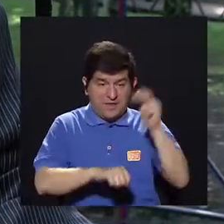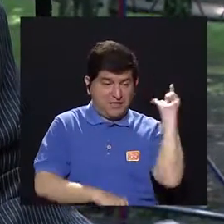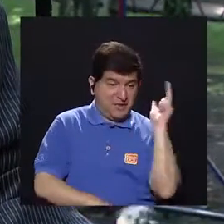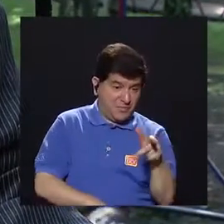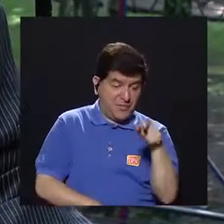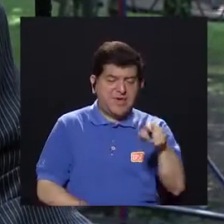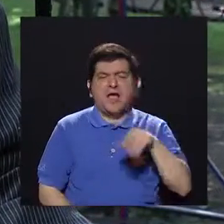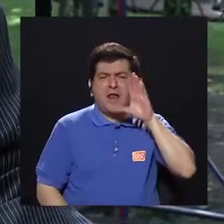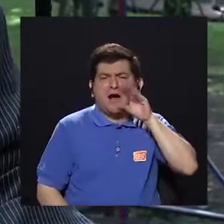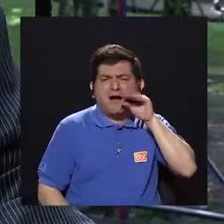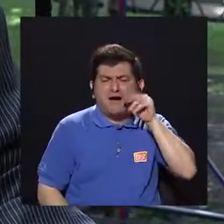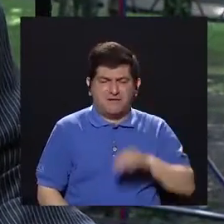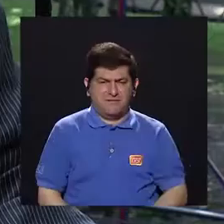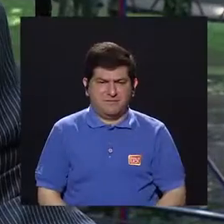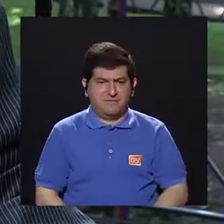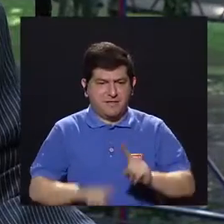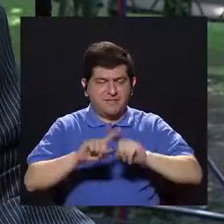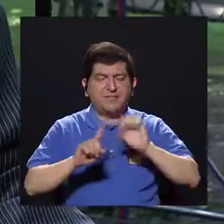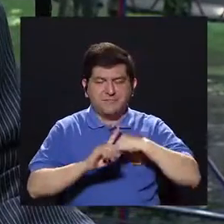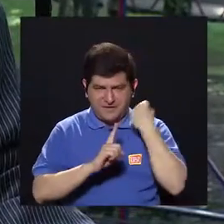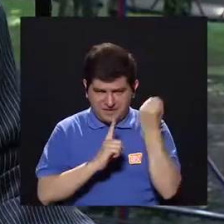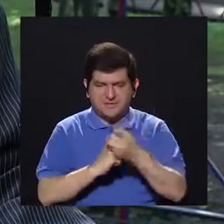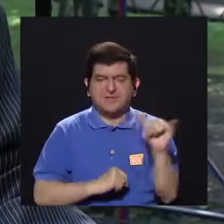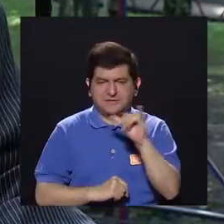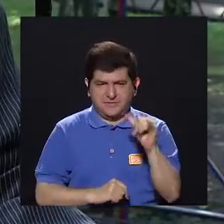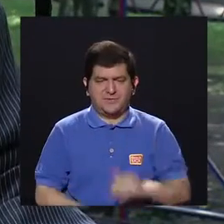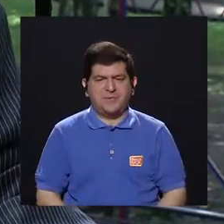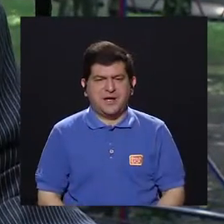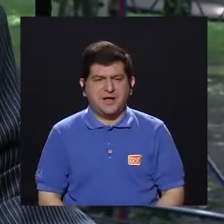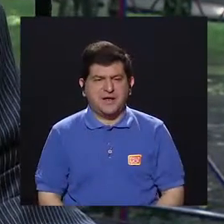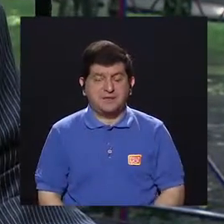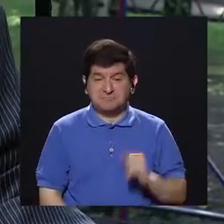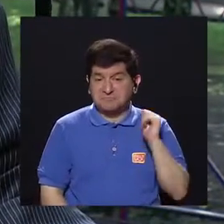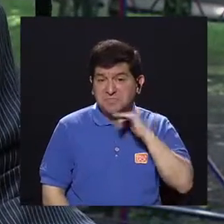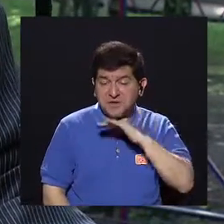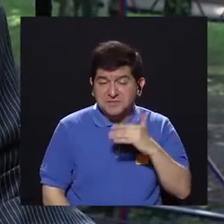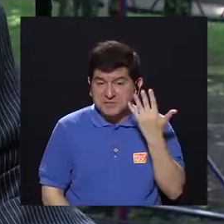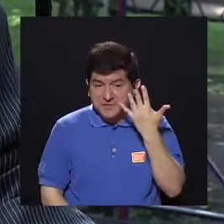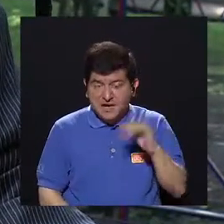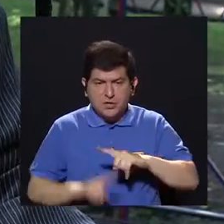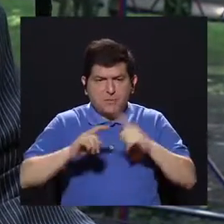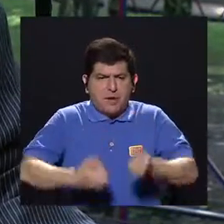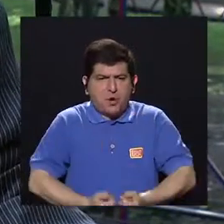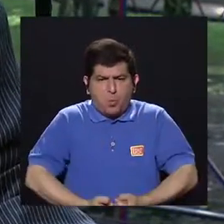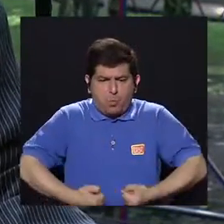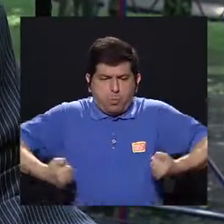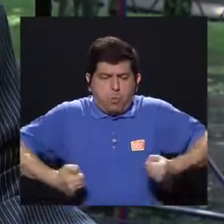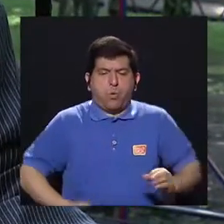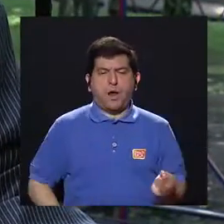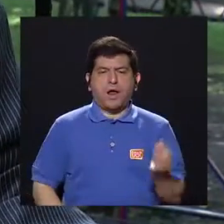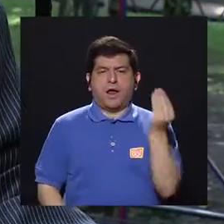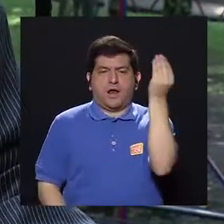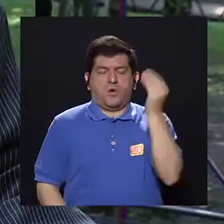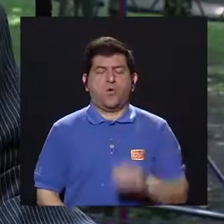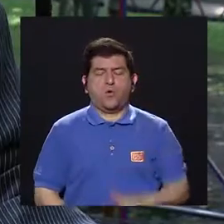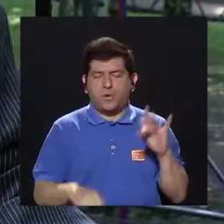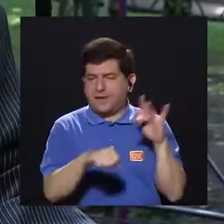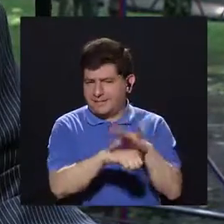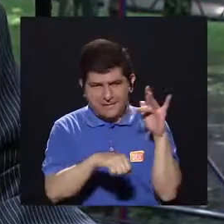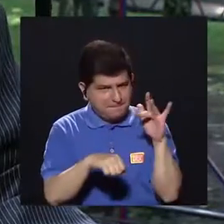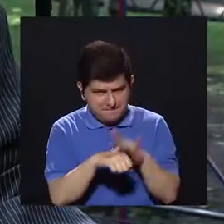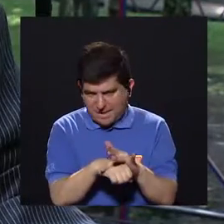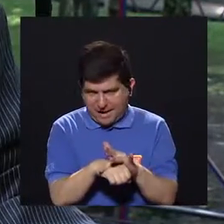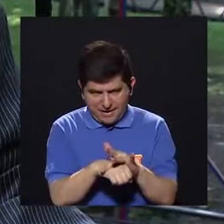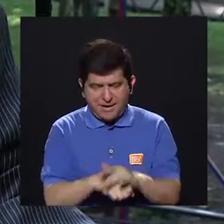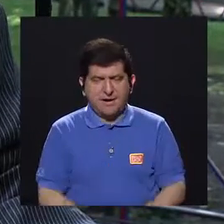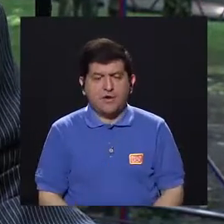la enfermedad que empezara a ladrar? Hay varios detonantes. Aunque suene extraño, se ha visto que la obesidad en el adolescente